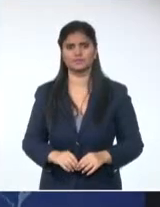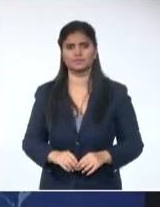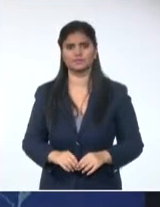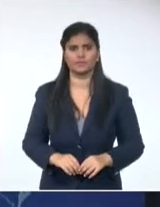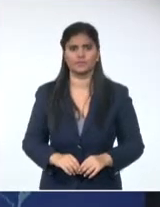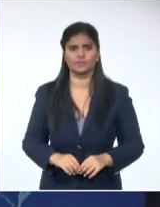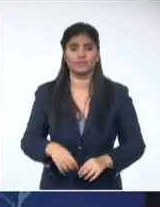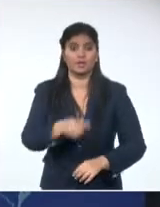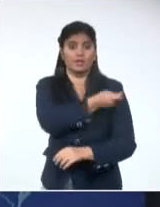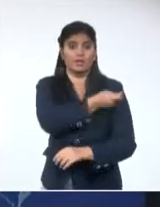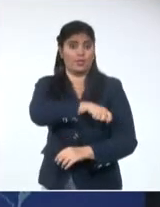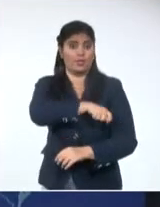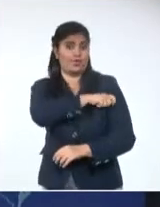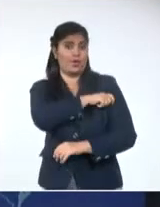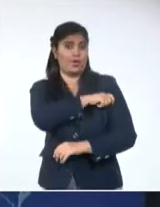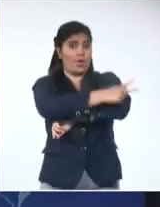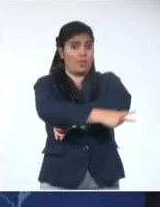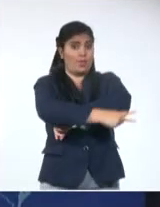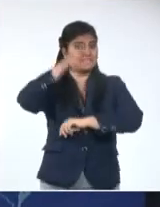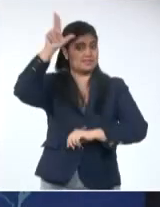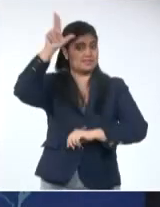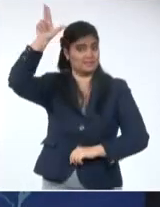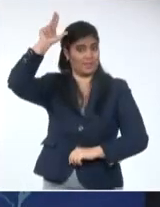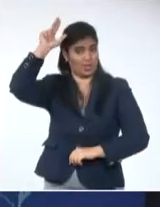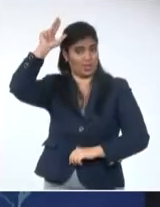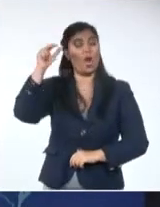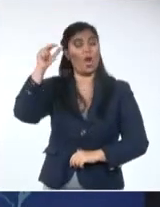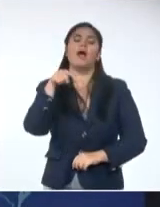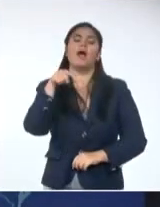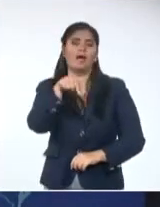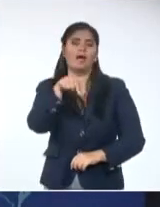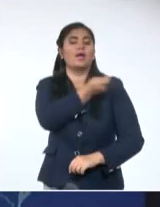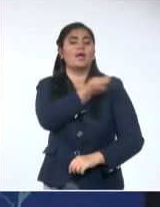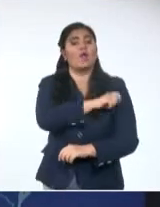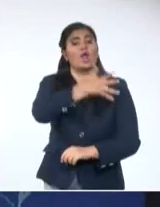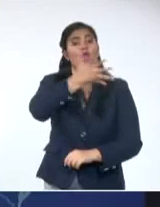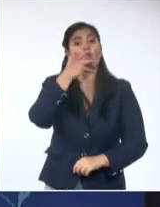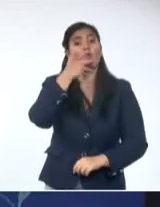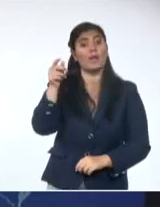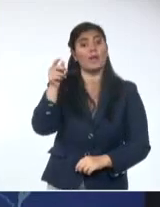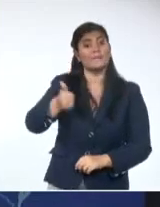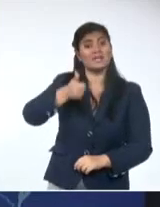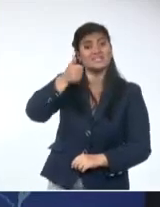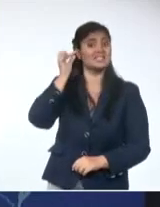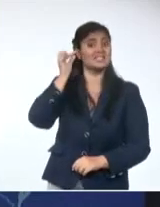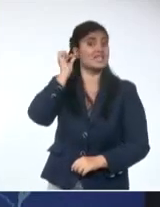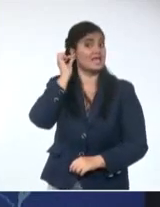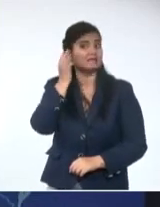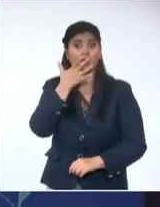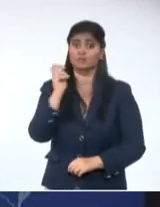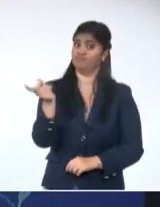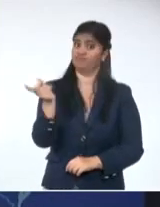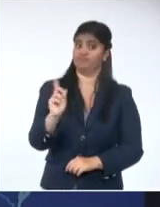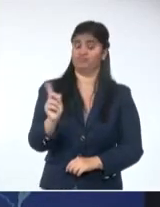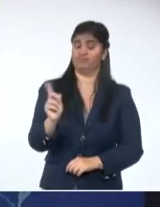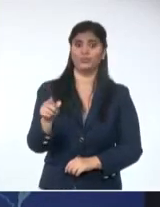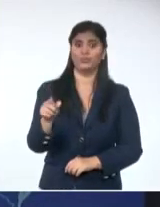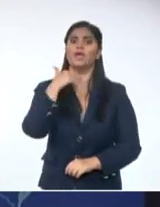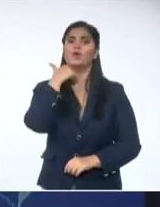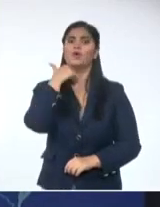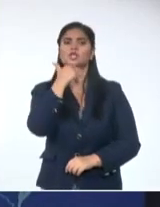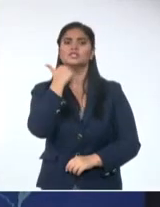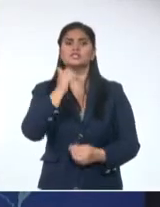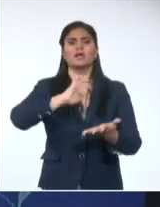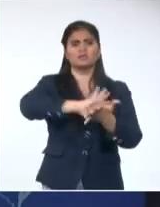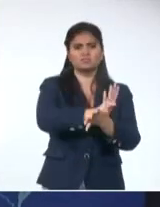Dina boluarte organizaciones defensoras de Derechos Humanos denunciaron el lanzamiento de bombas lacrimógenas contra ciudadanos